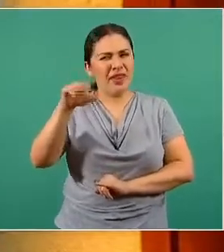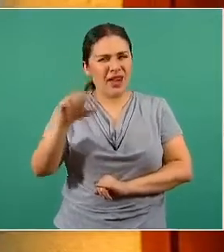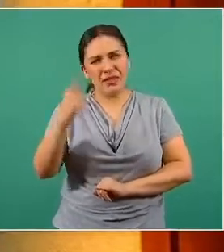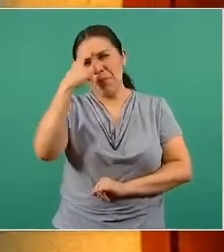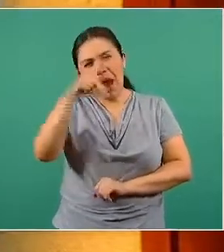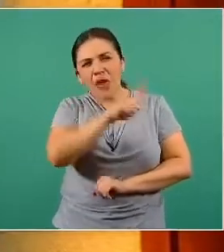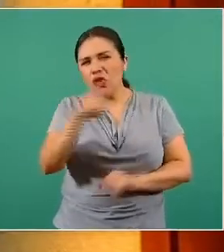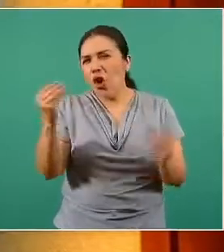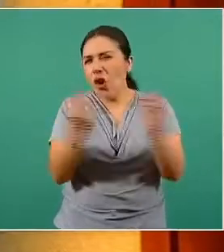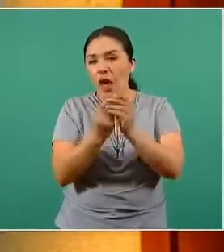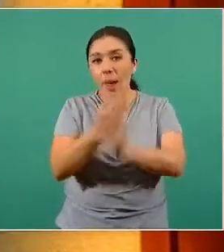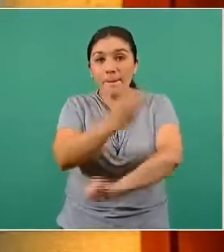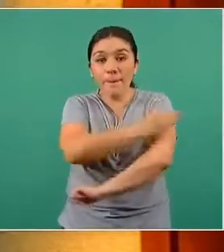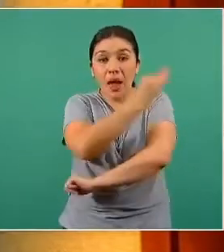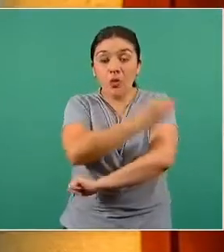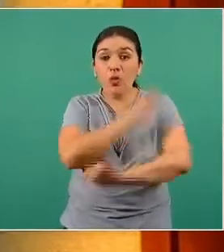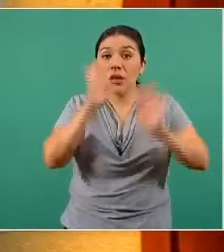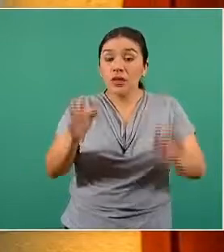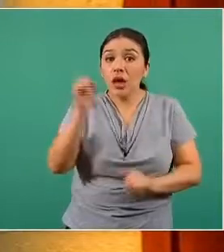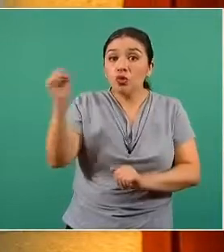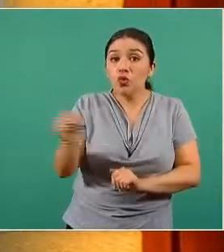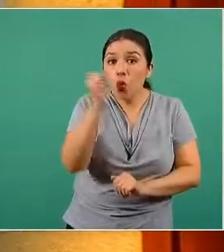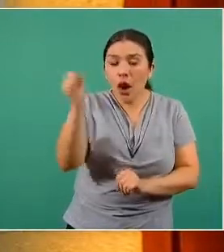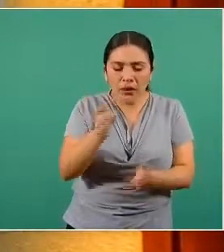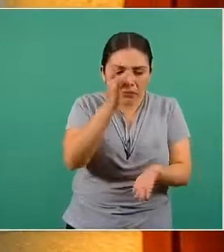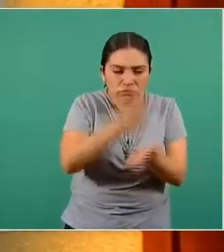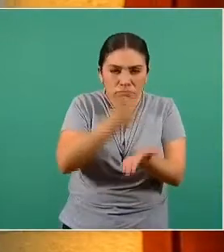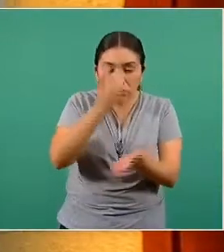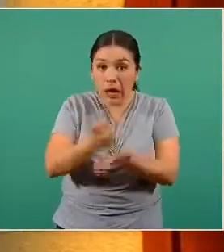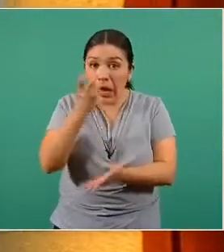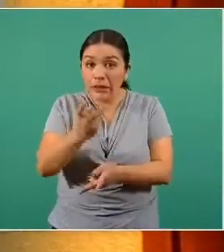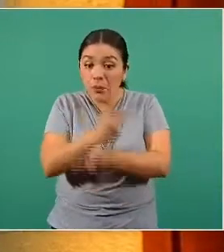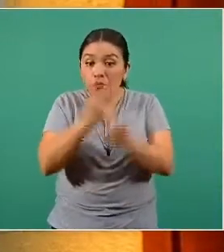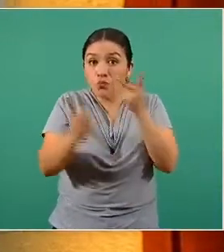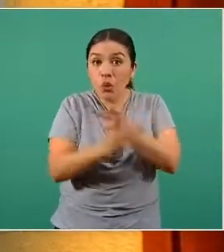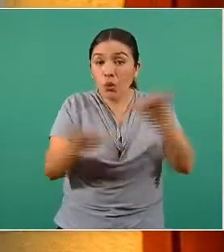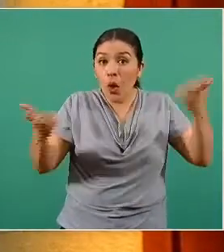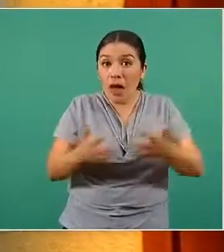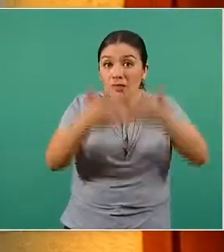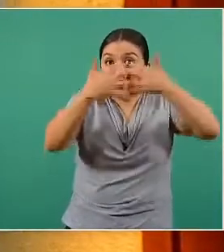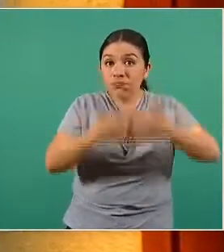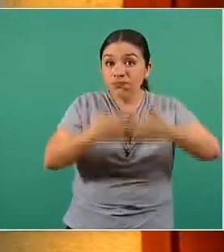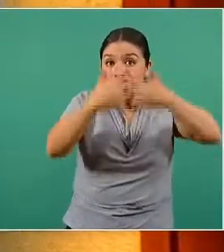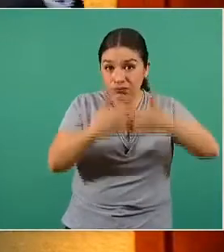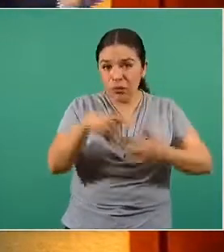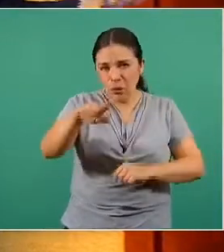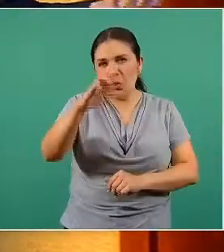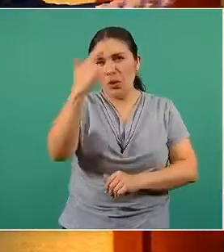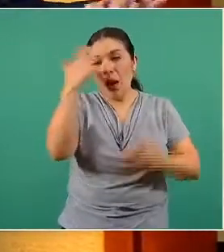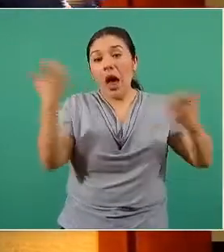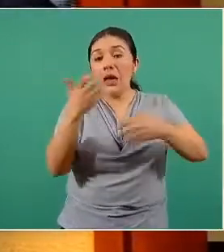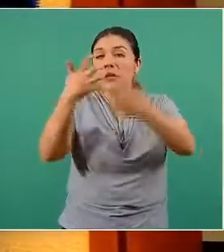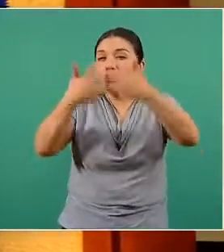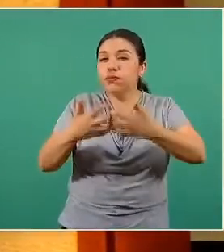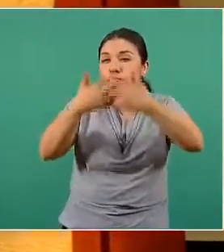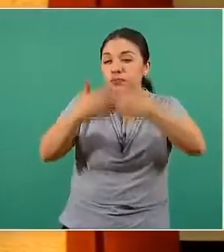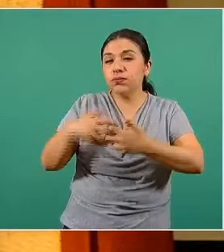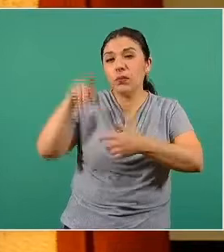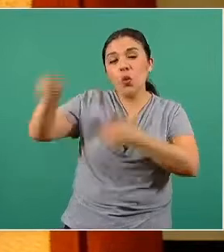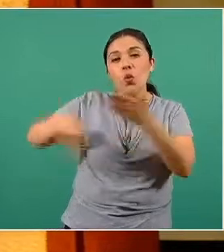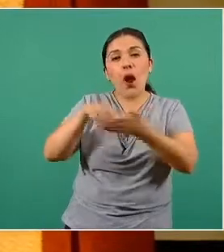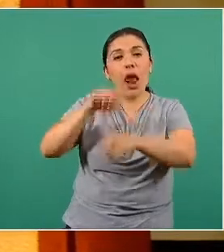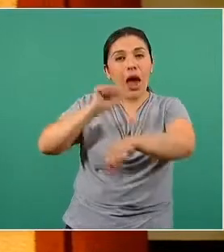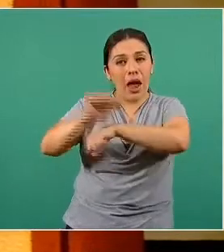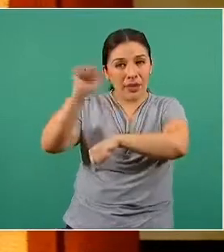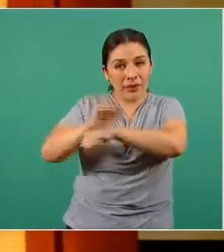vacunas, y afortunadamente identificó que el producto fabricado, recordar que se fabrica en Argentina y se